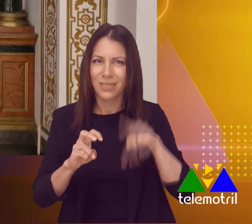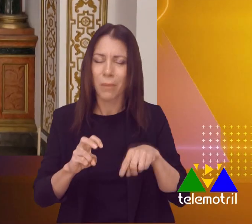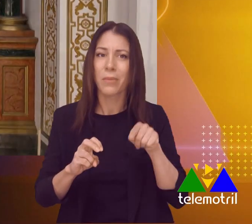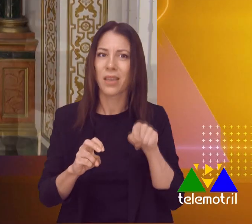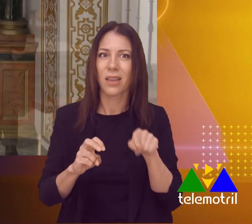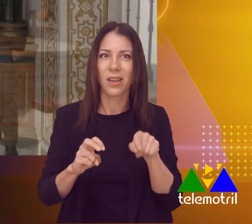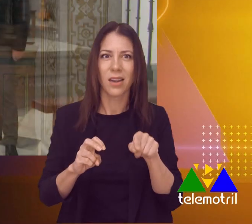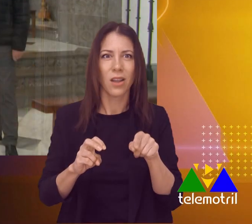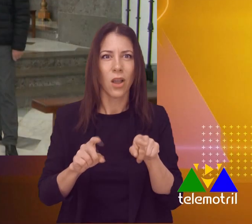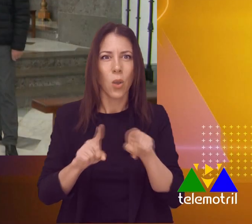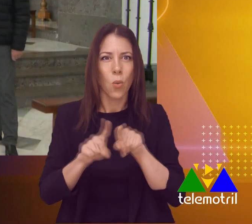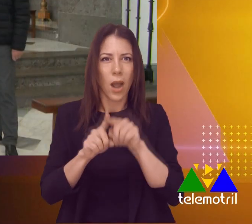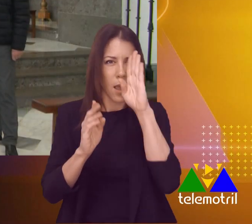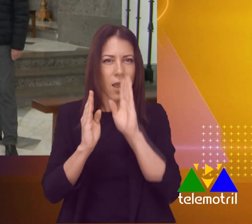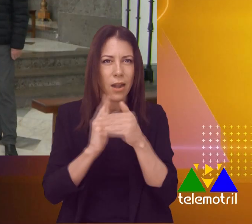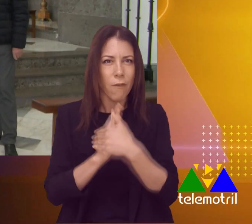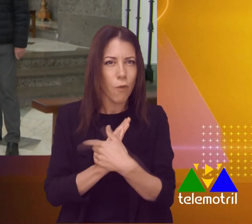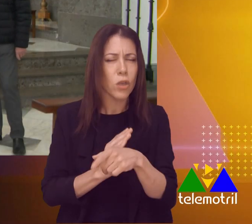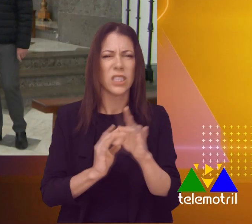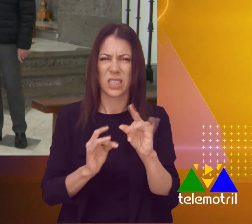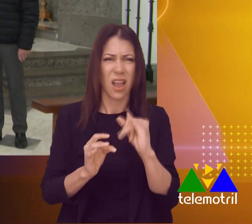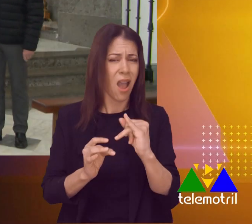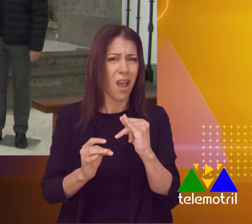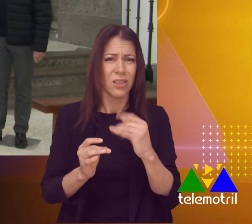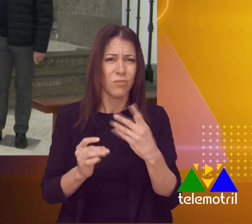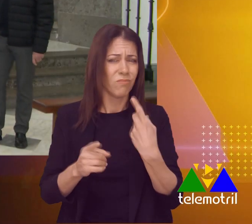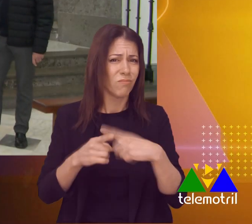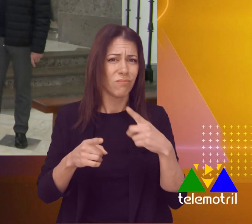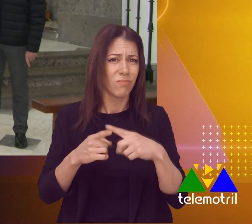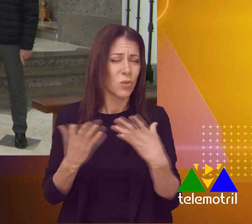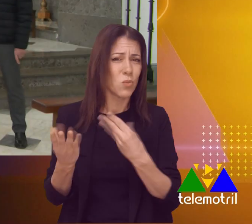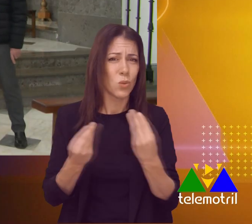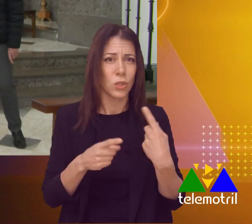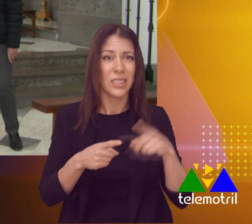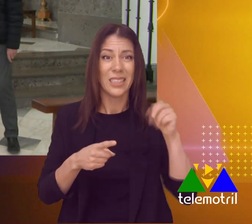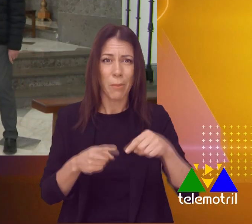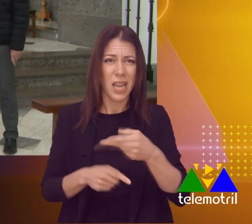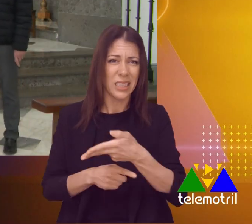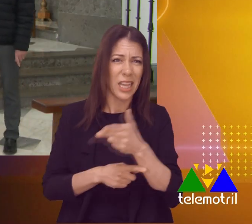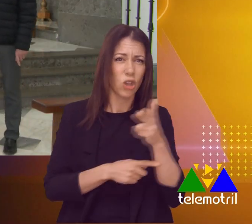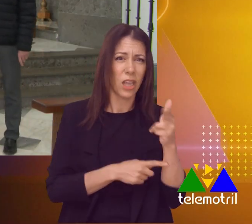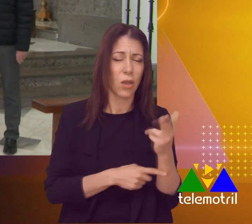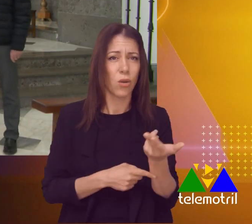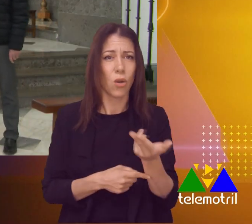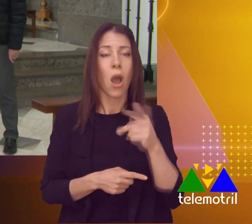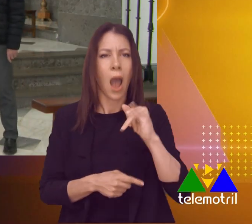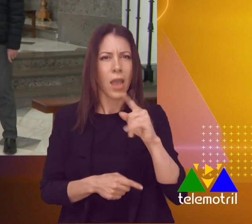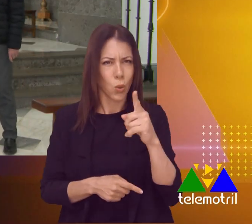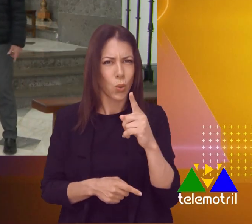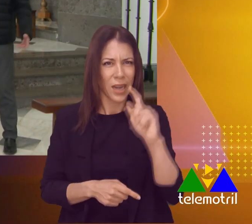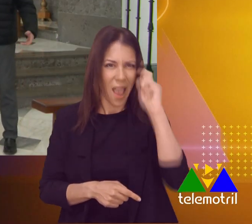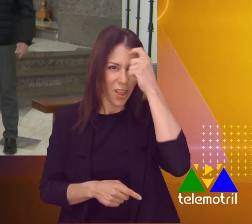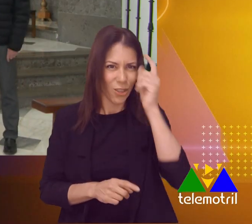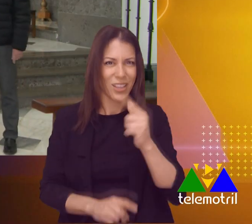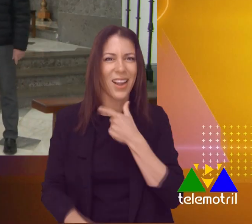parte de refugio, ¿no? Como digo. Ha habido de todo. Esto ha servido hasta para tiroteos, ¿no? Es decir, hay una anécdota,